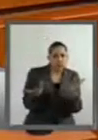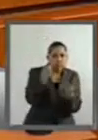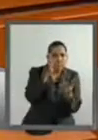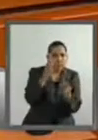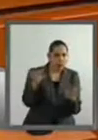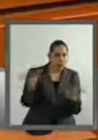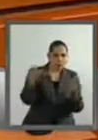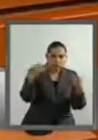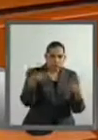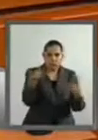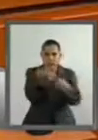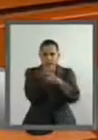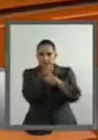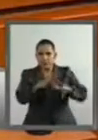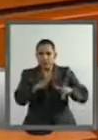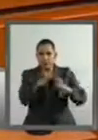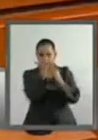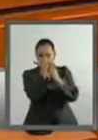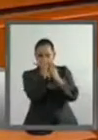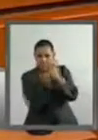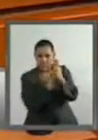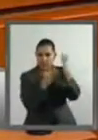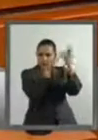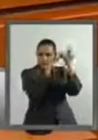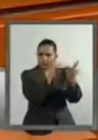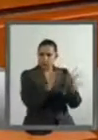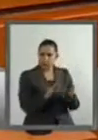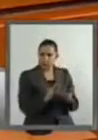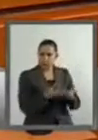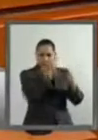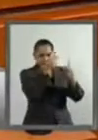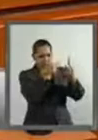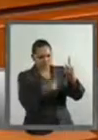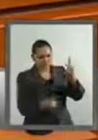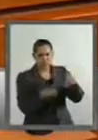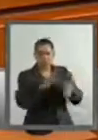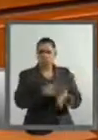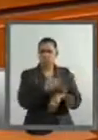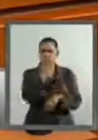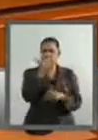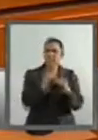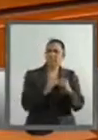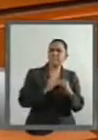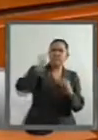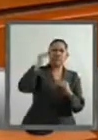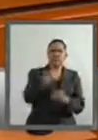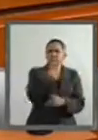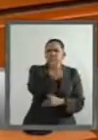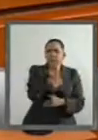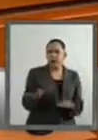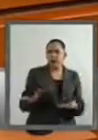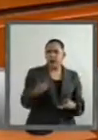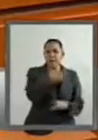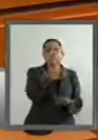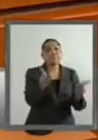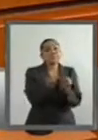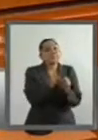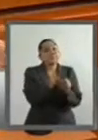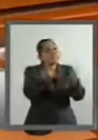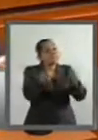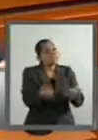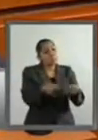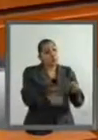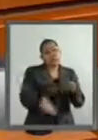de la misma, porque en nombre de la seguridad pública y de la seguridad nacional no se da ningún